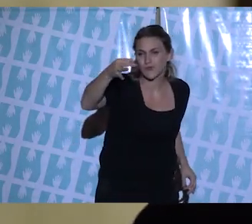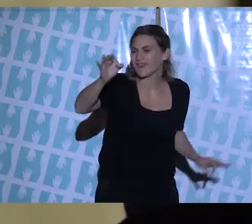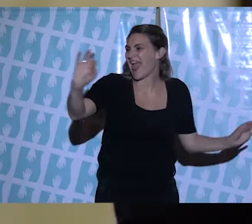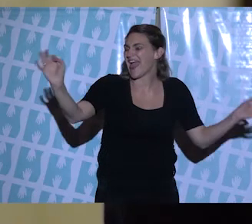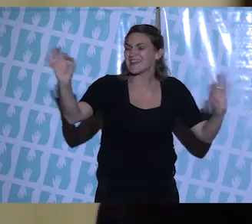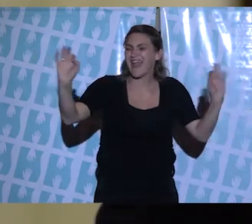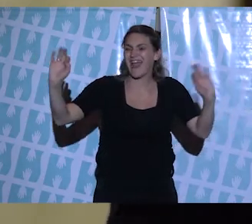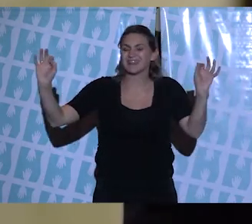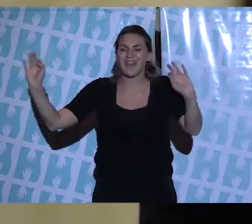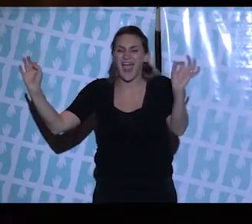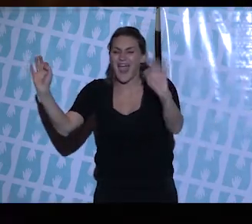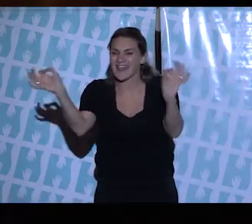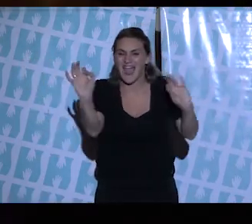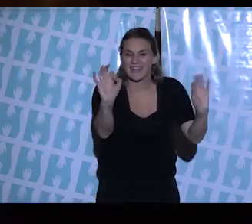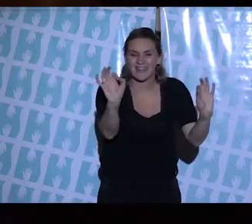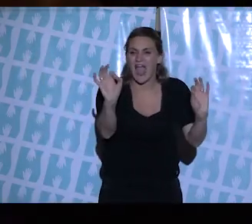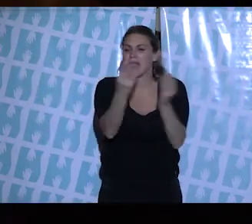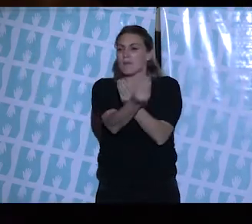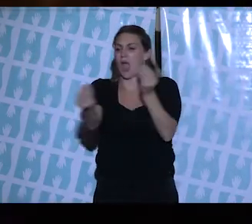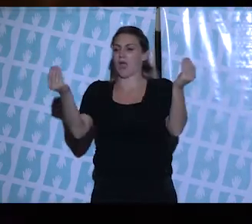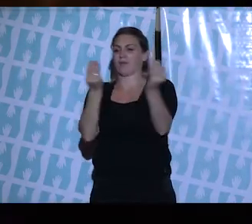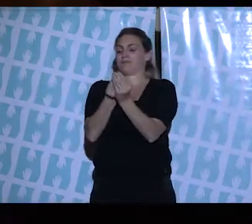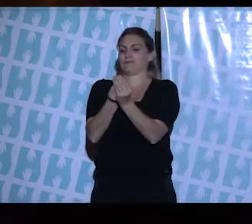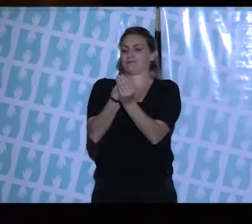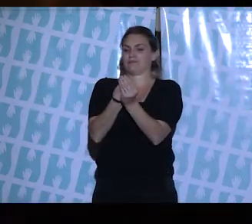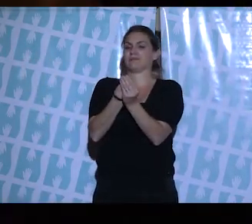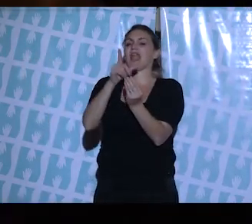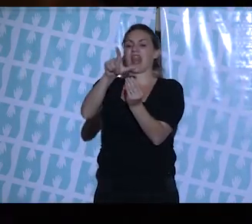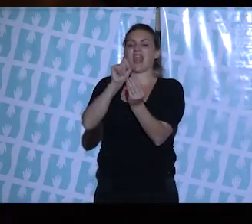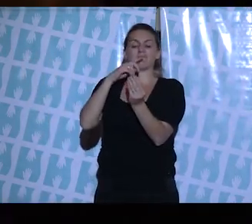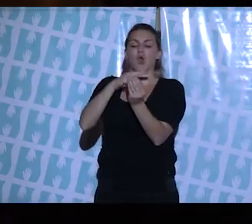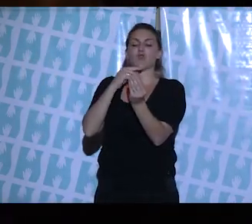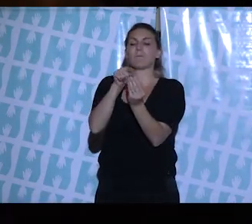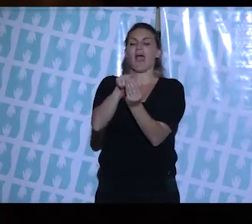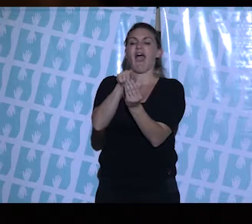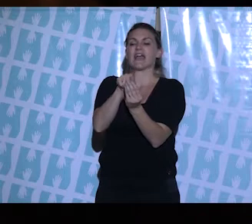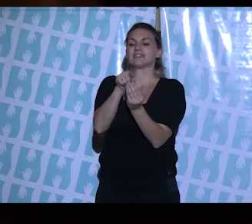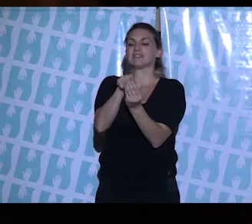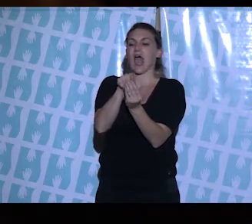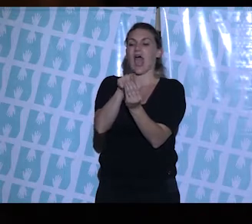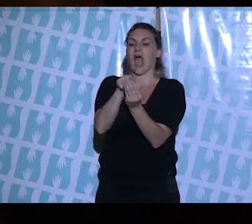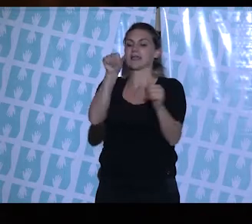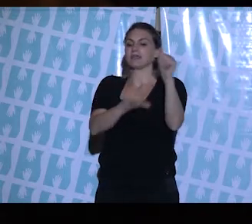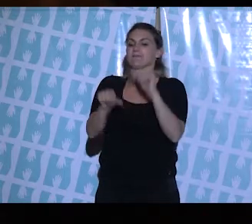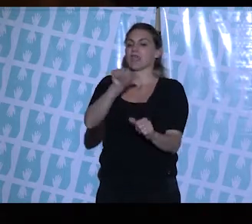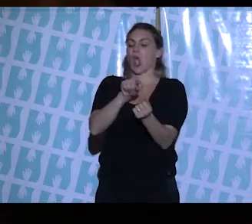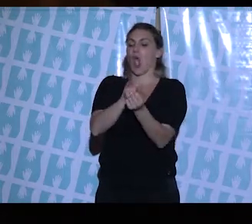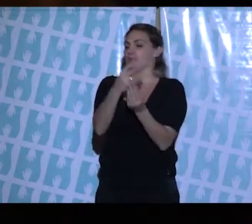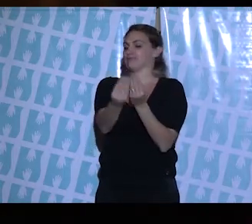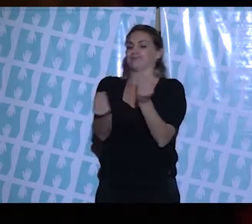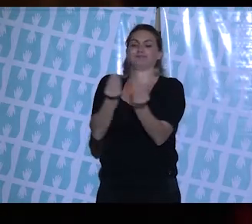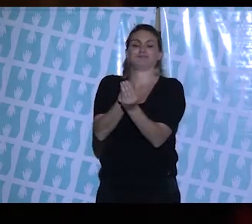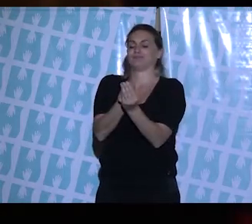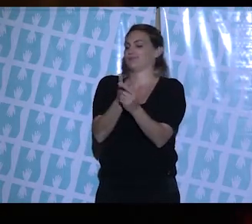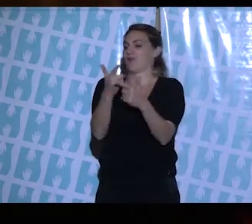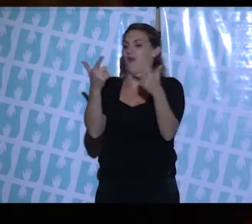investigando drogas que suplanten a la levodopa. Se están investigando otras cosas, pero no drogas que suplanten a la levodopa.